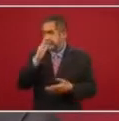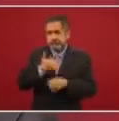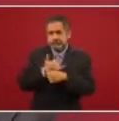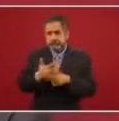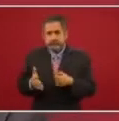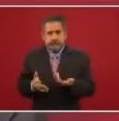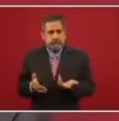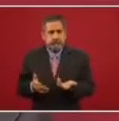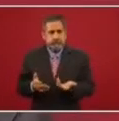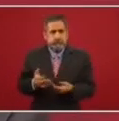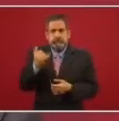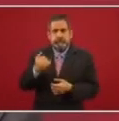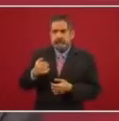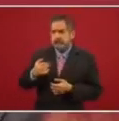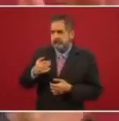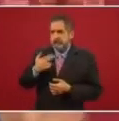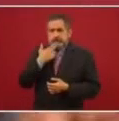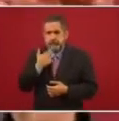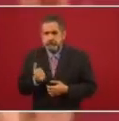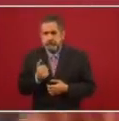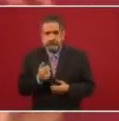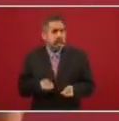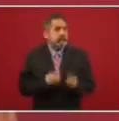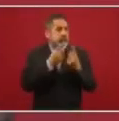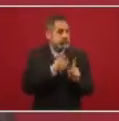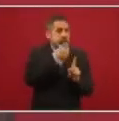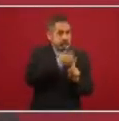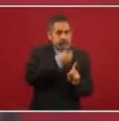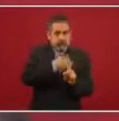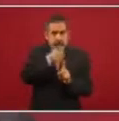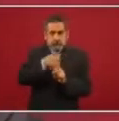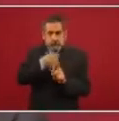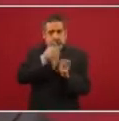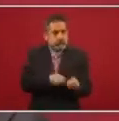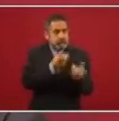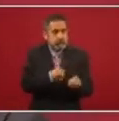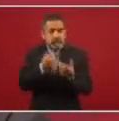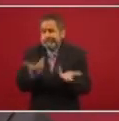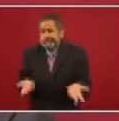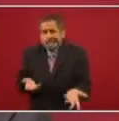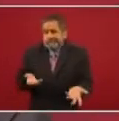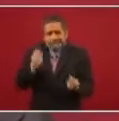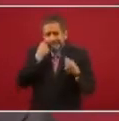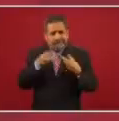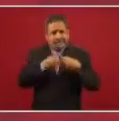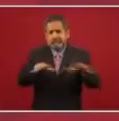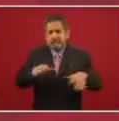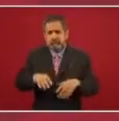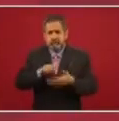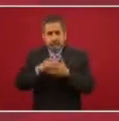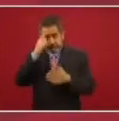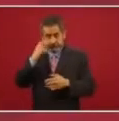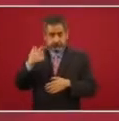sino inútil el tratar de contar cada uno de los casos durante el episodio el escenario